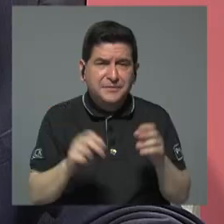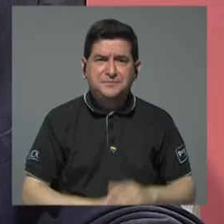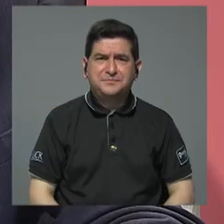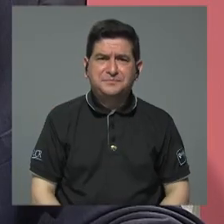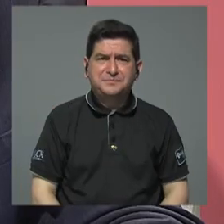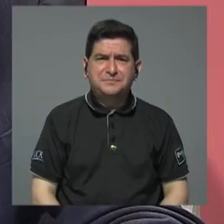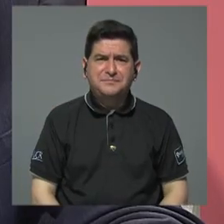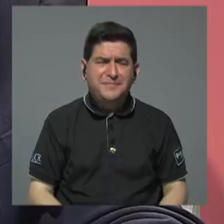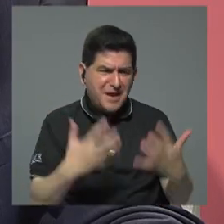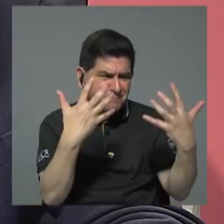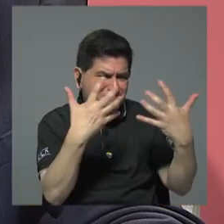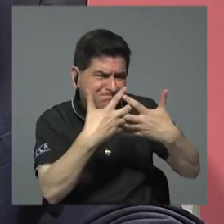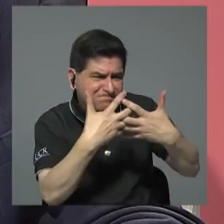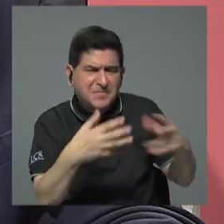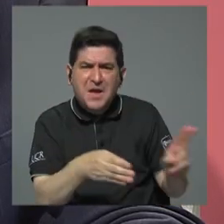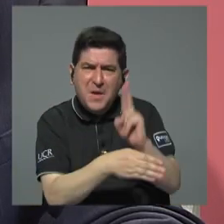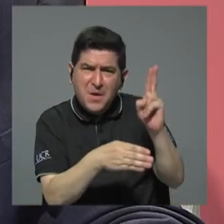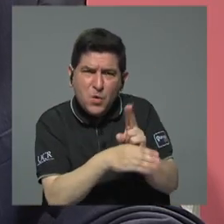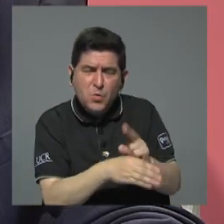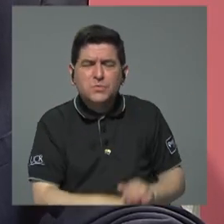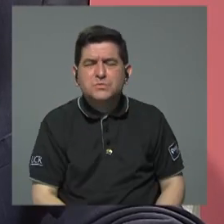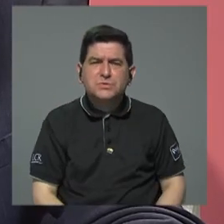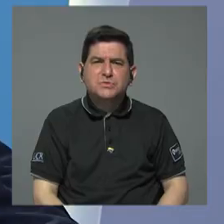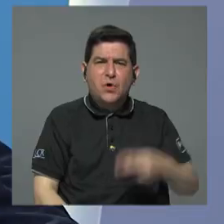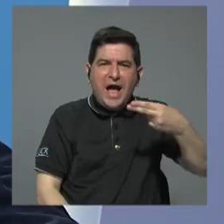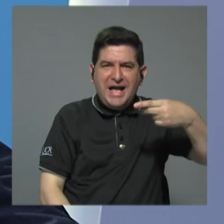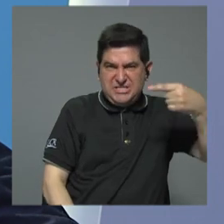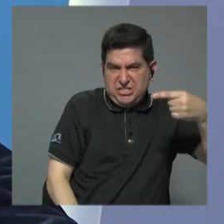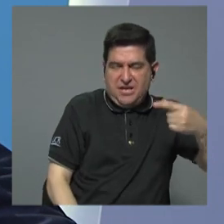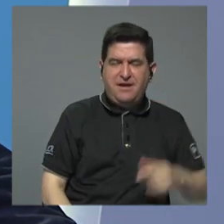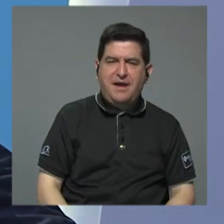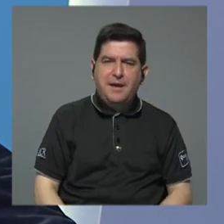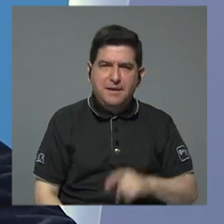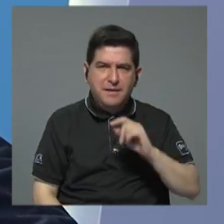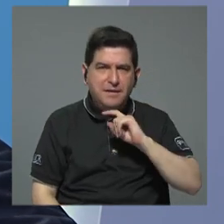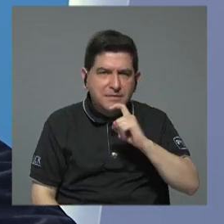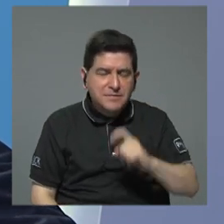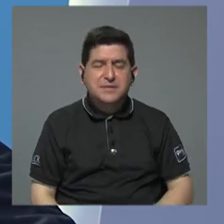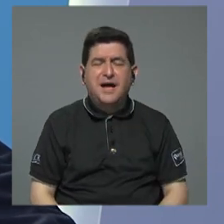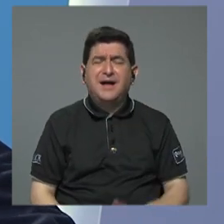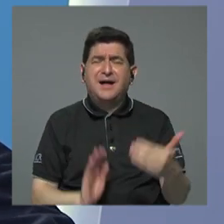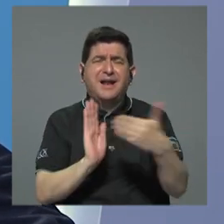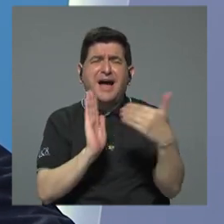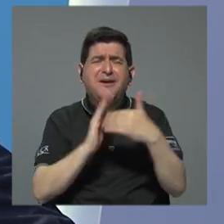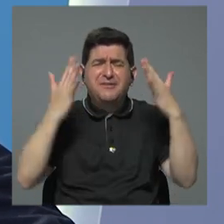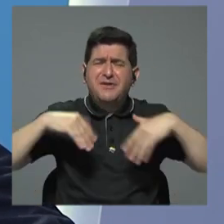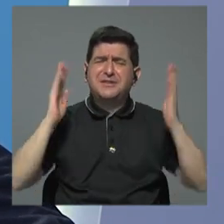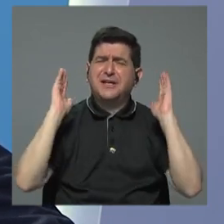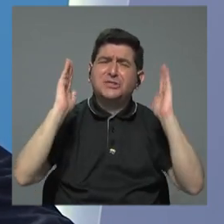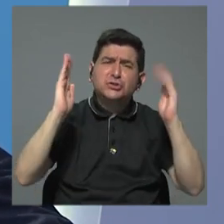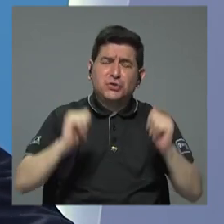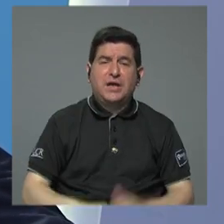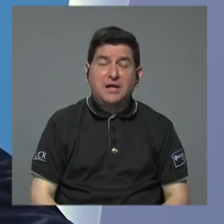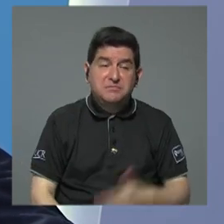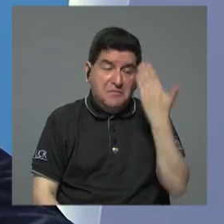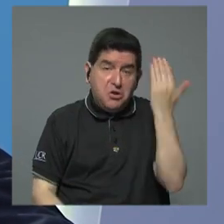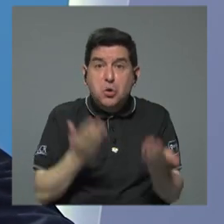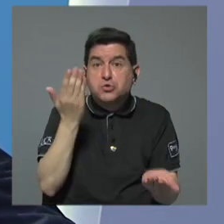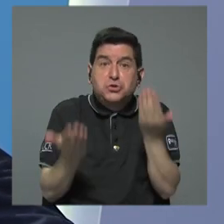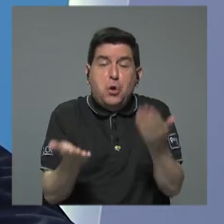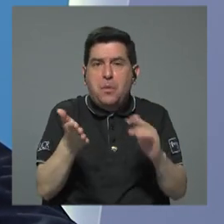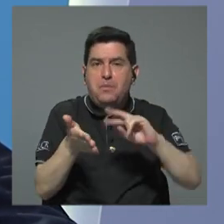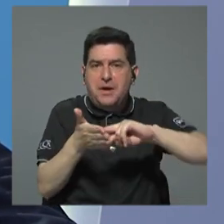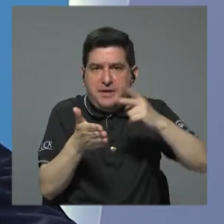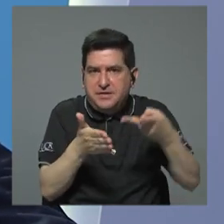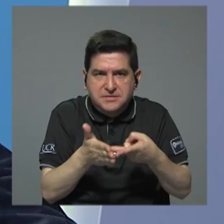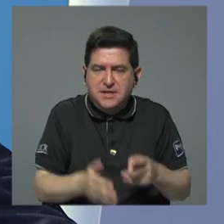del amalgamiento donde usan mercurio ha producido una tragedia ambiental muy grande. No sé si comparable con